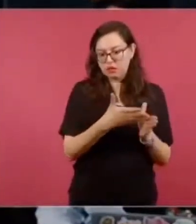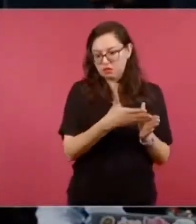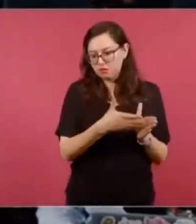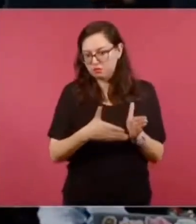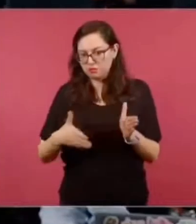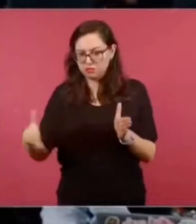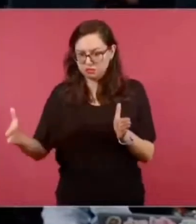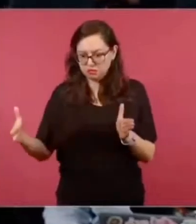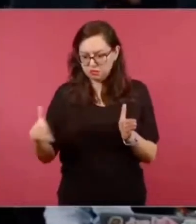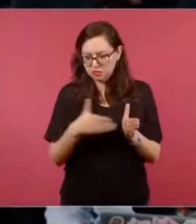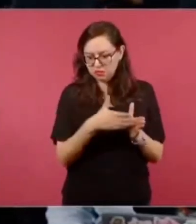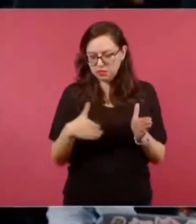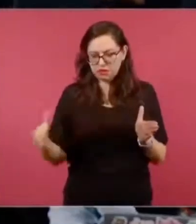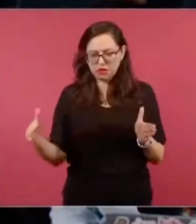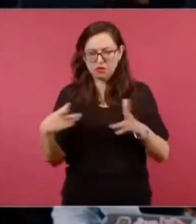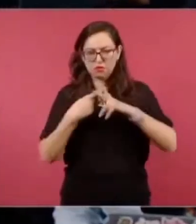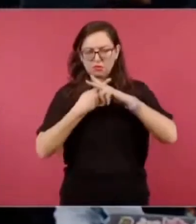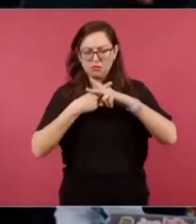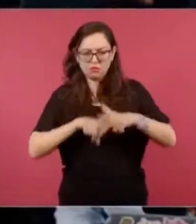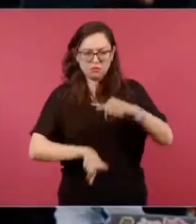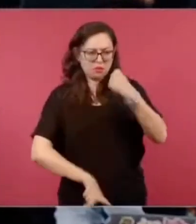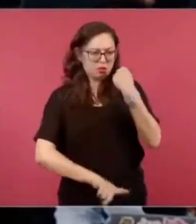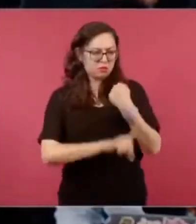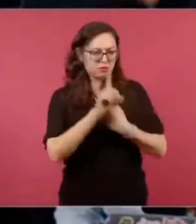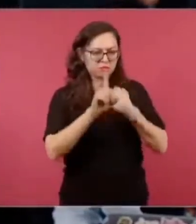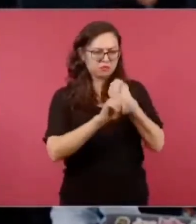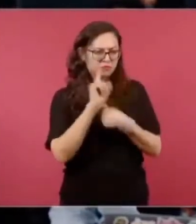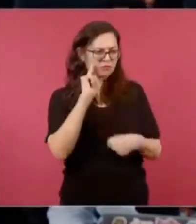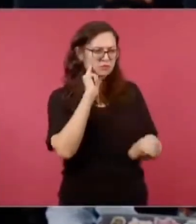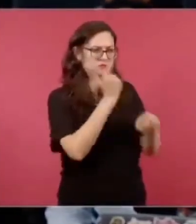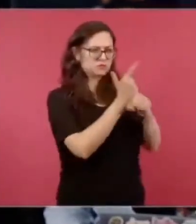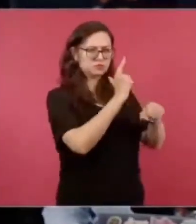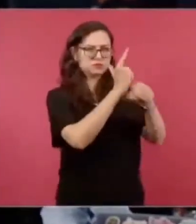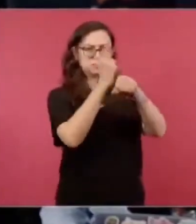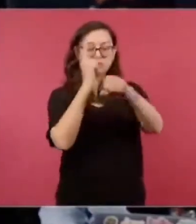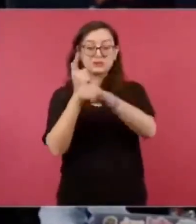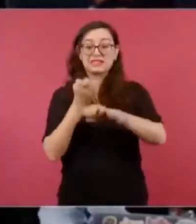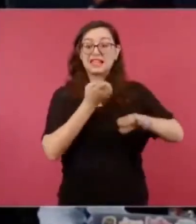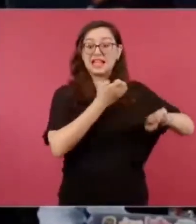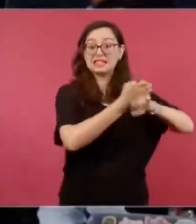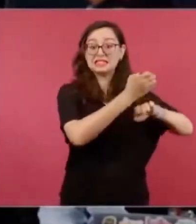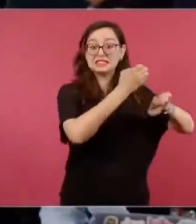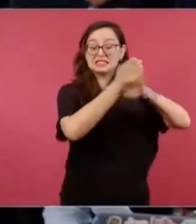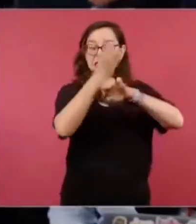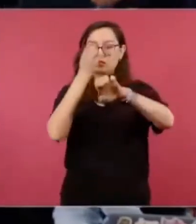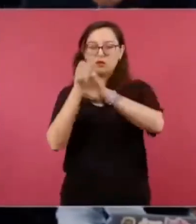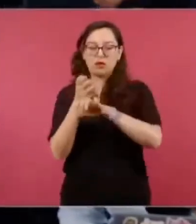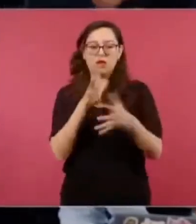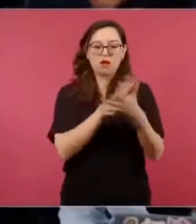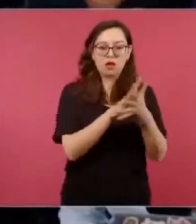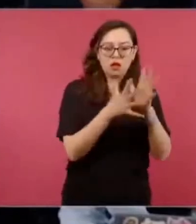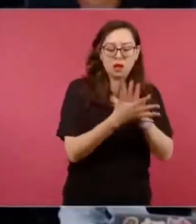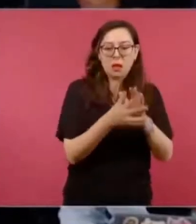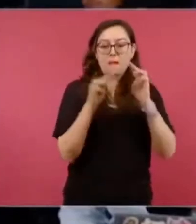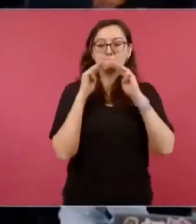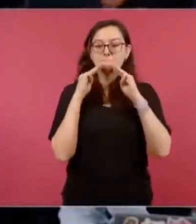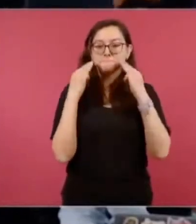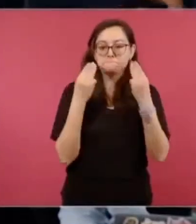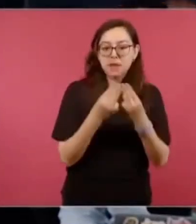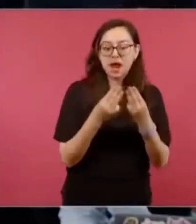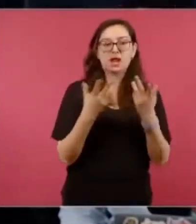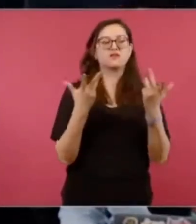en los estados. Hoy siguen apareciendo departamentos, propiedades de ciertos gobiernos y vínculos con el